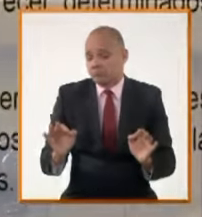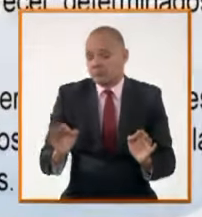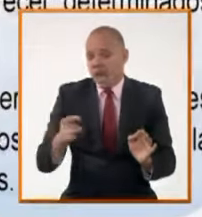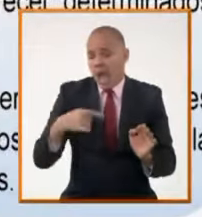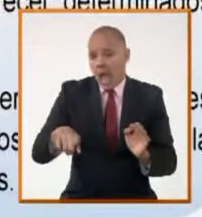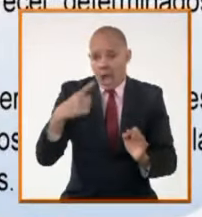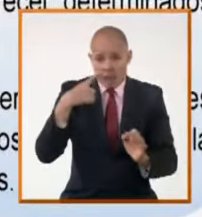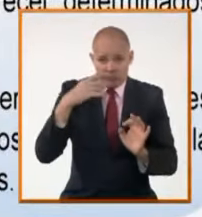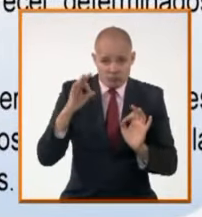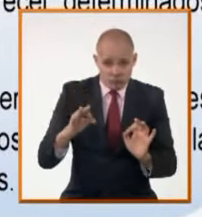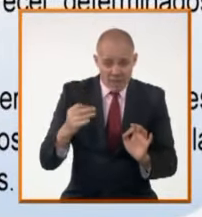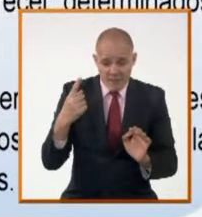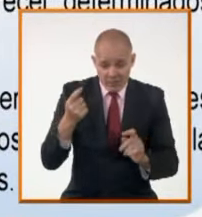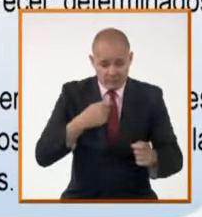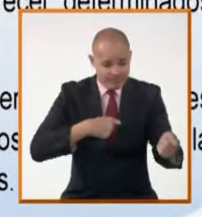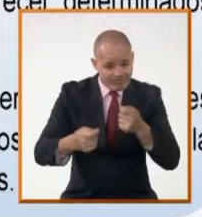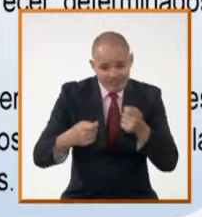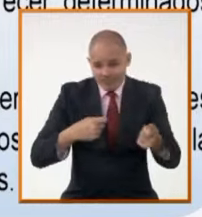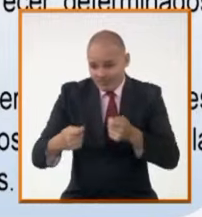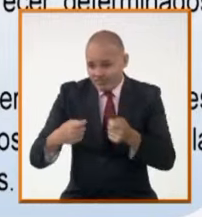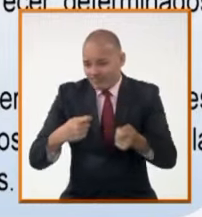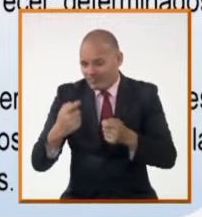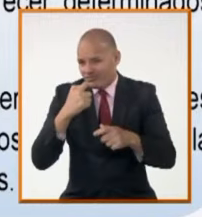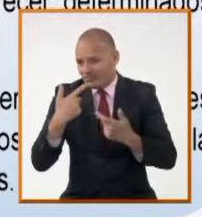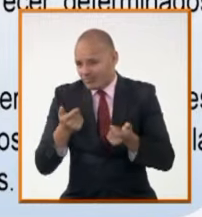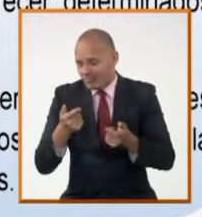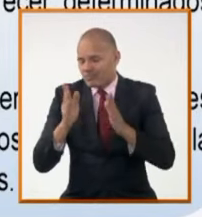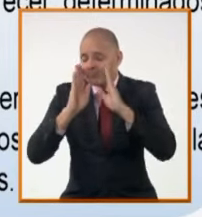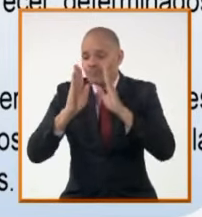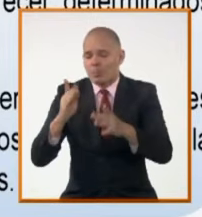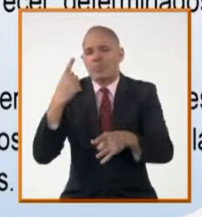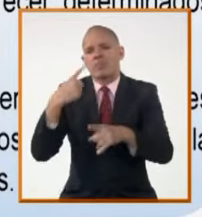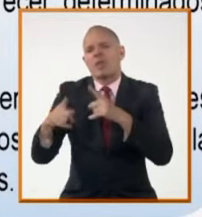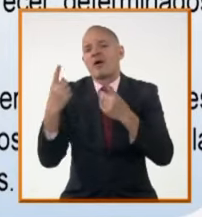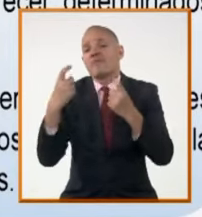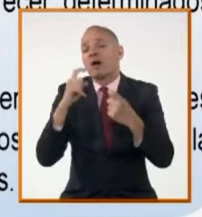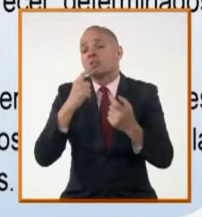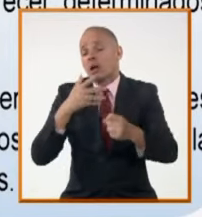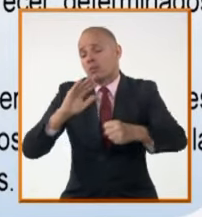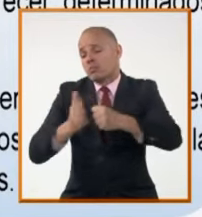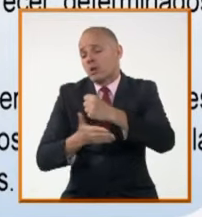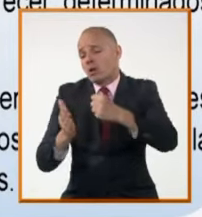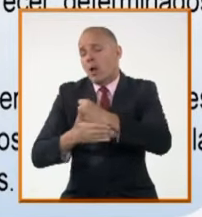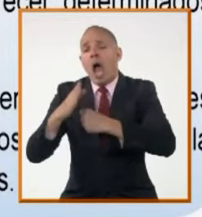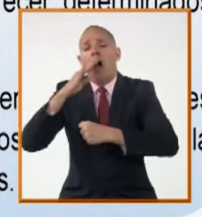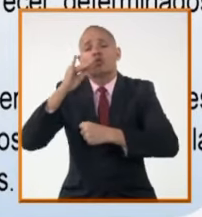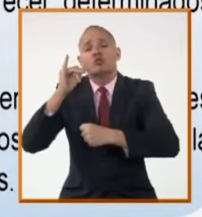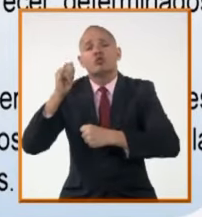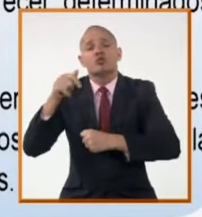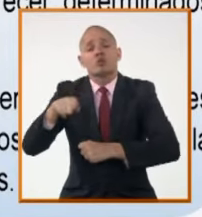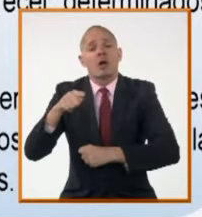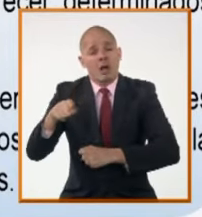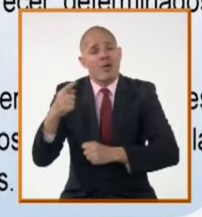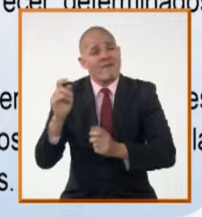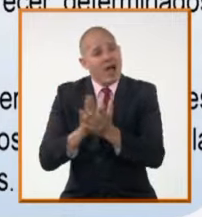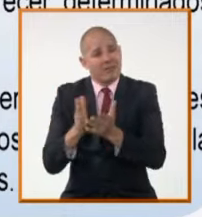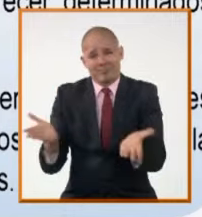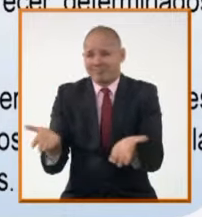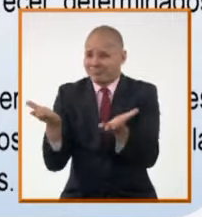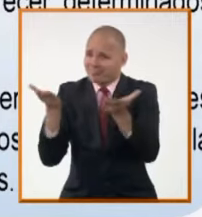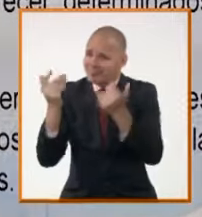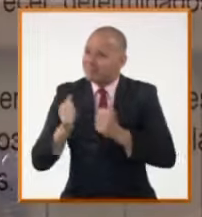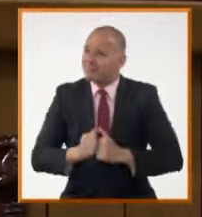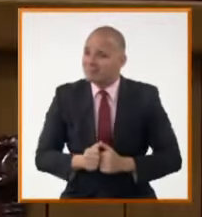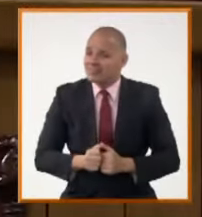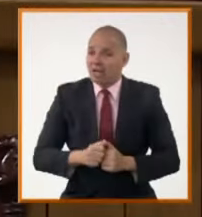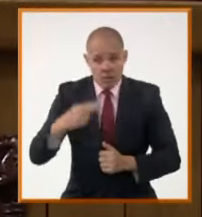que contribuyan a recuperar la industria azucarera, salvar la industria azucarera, como dijera nuestro general de ejército.